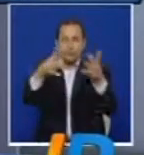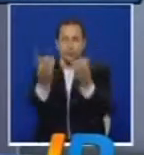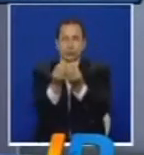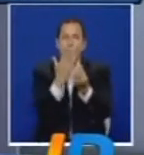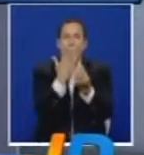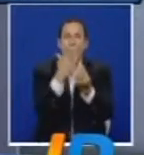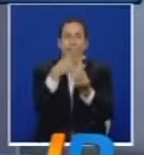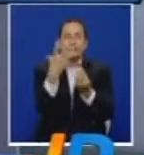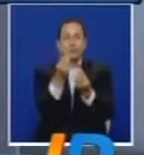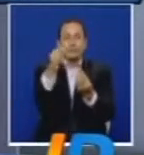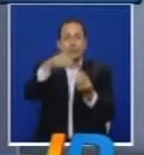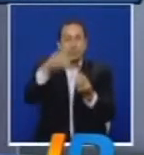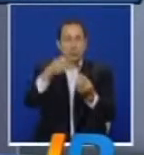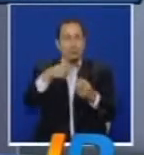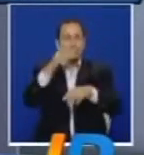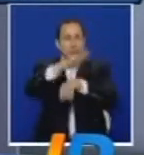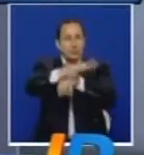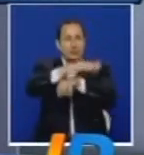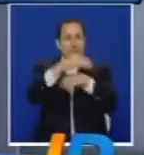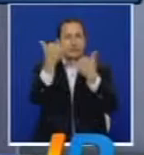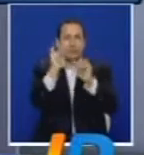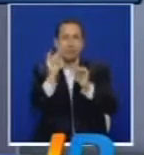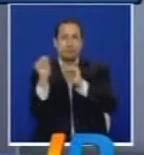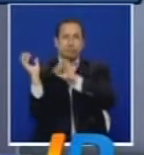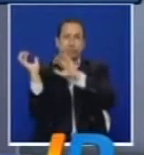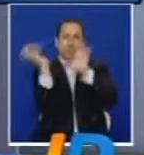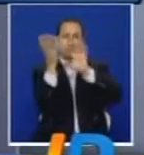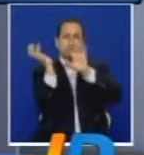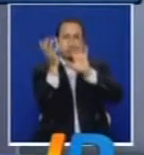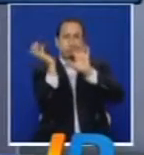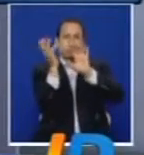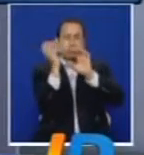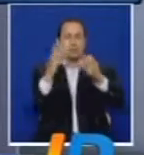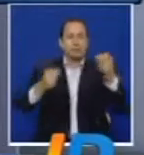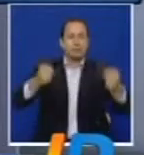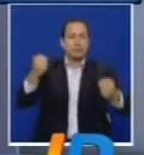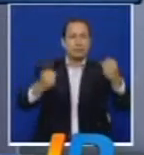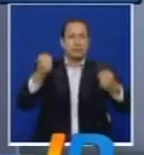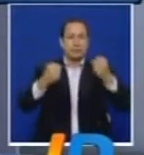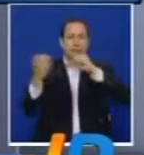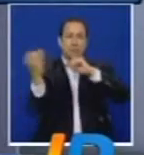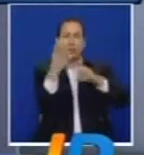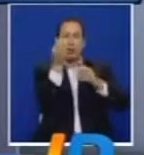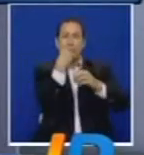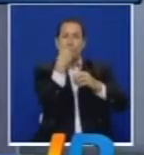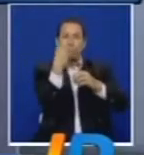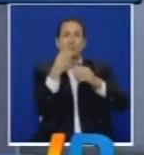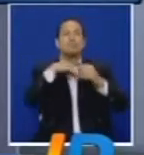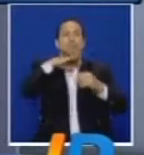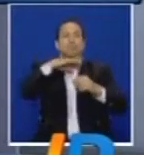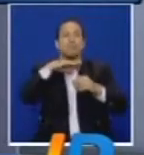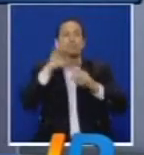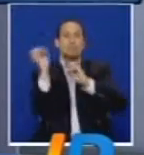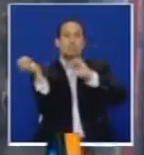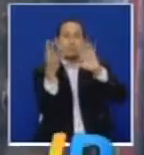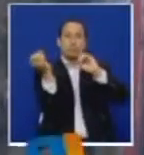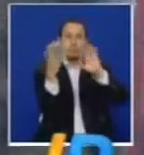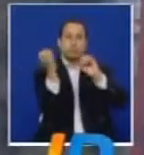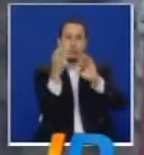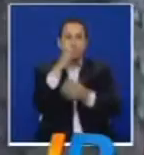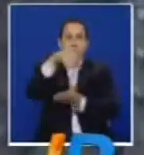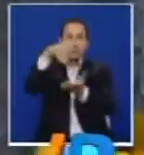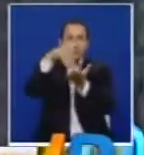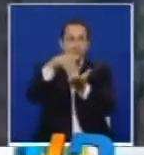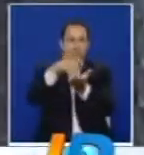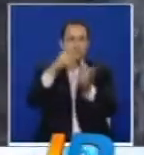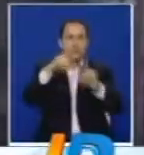tarde comenzaron a llegar a la central de abastos del Valle Cabaza los primeros camiones con productos del sur y centro del país.